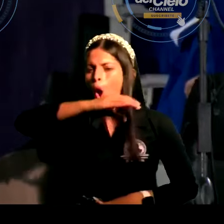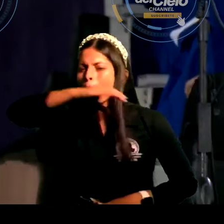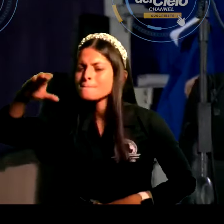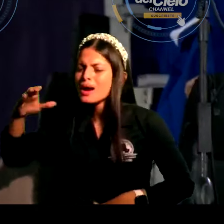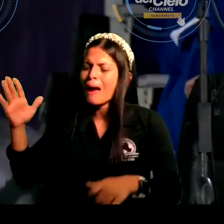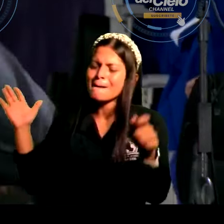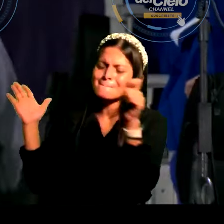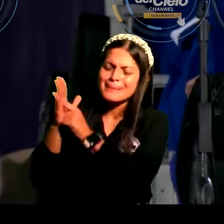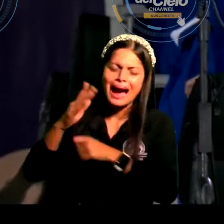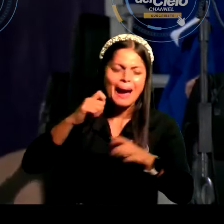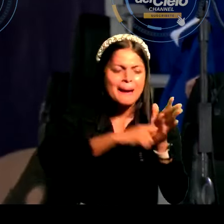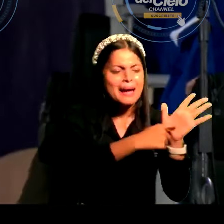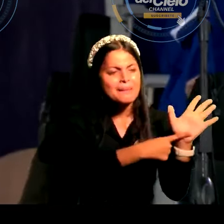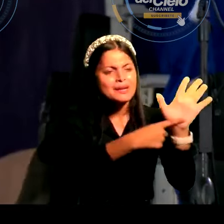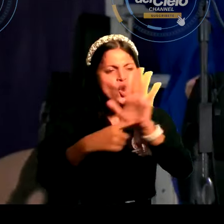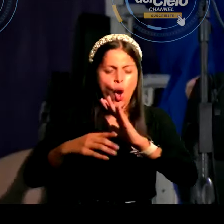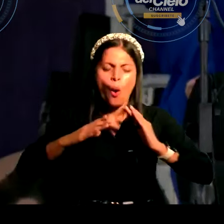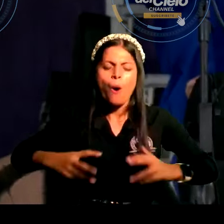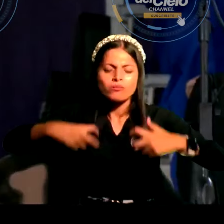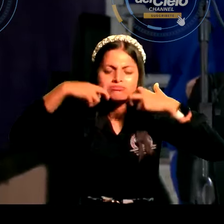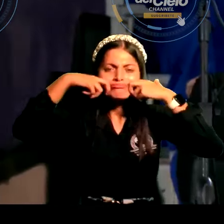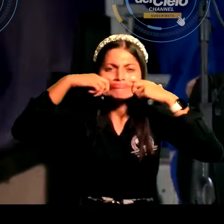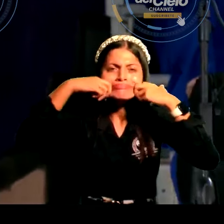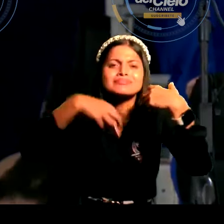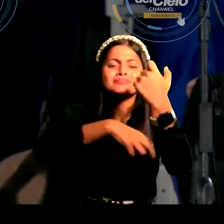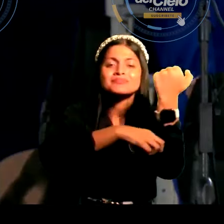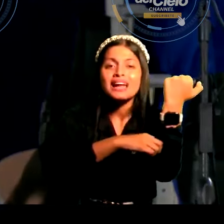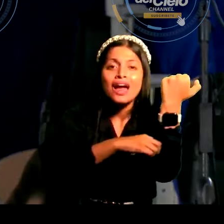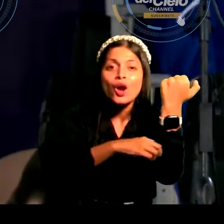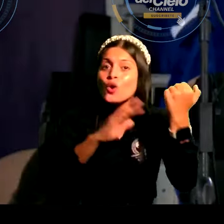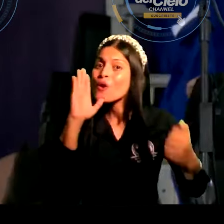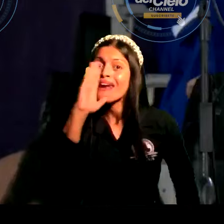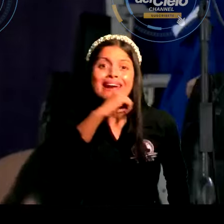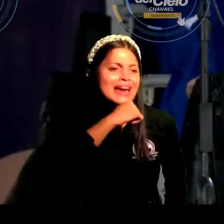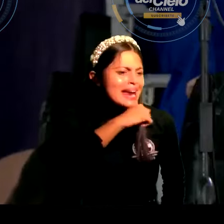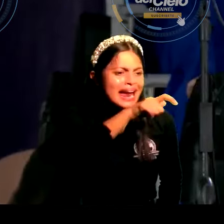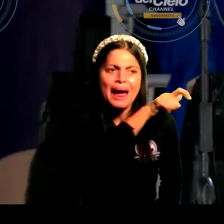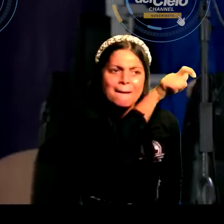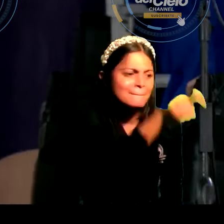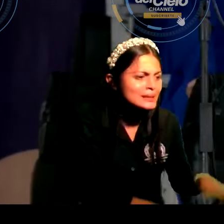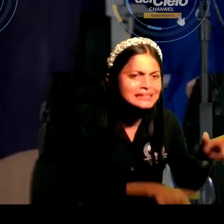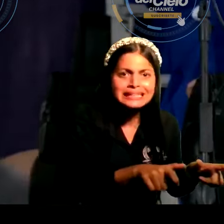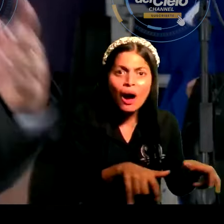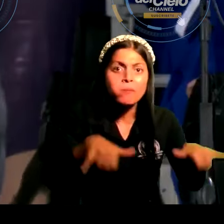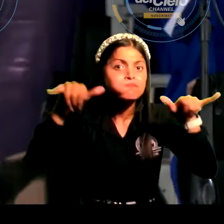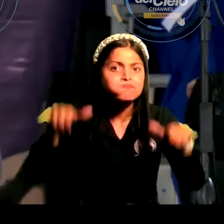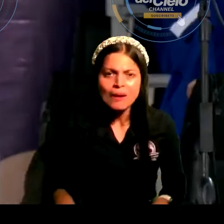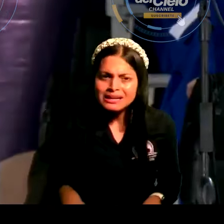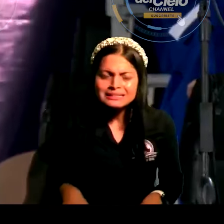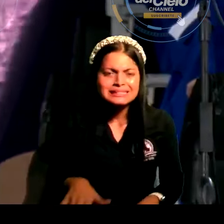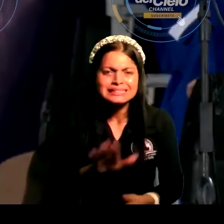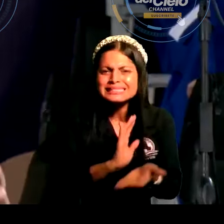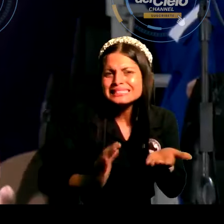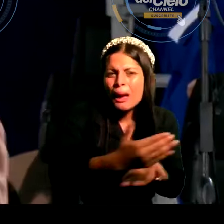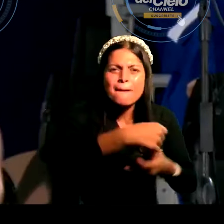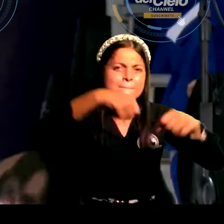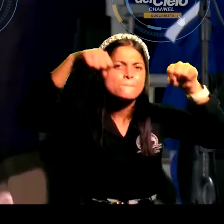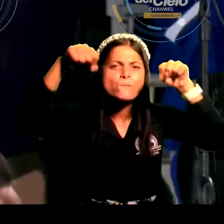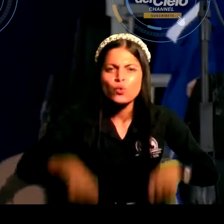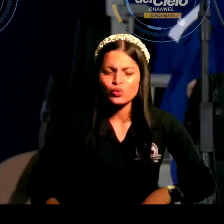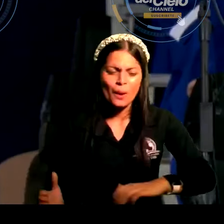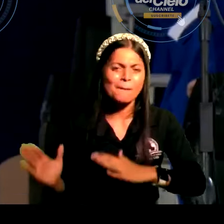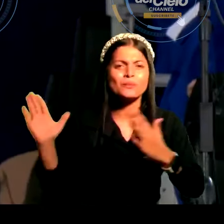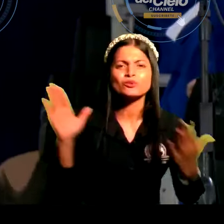qué? Porque no había nadie en esta tierra que pudiese salvar